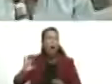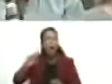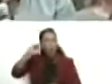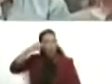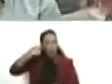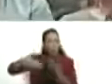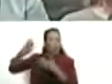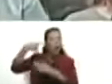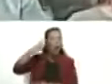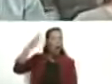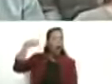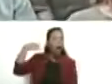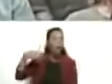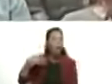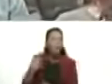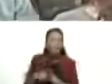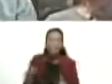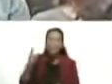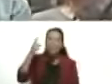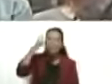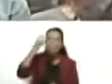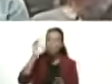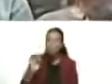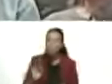Pero hoy,